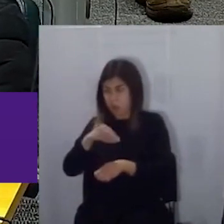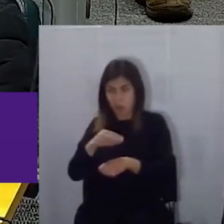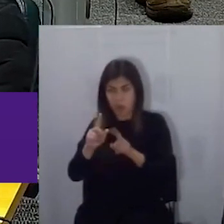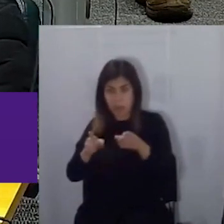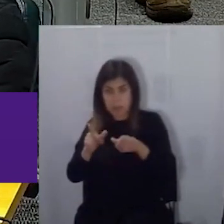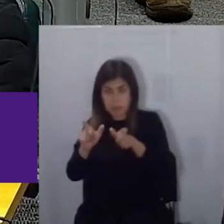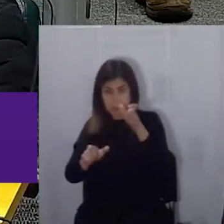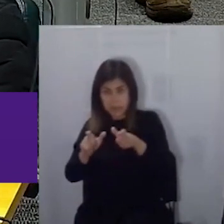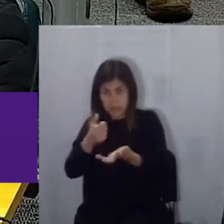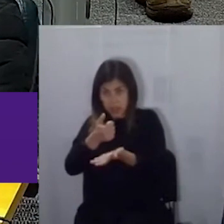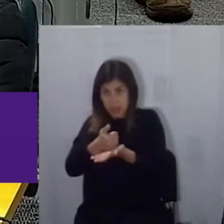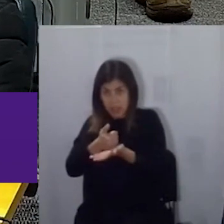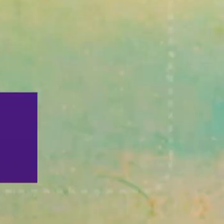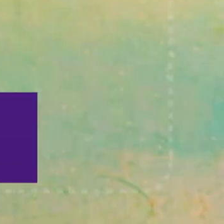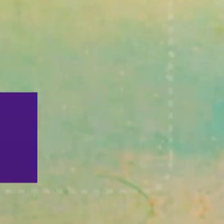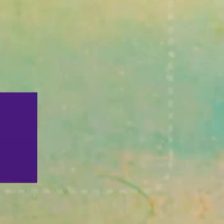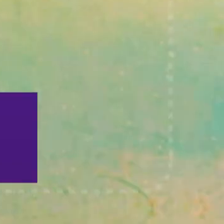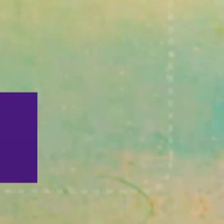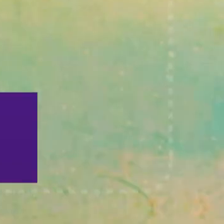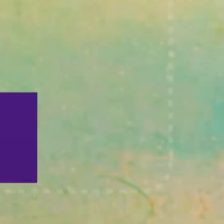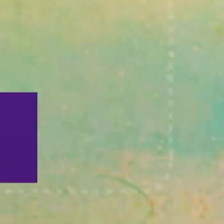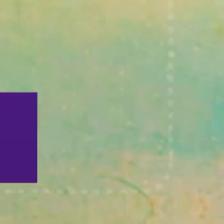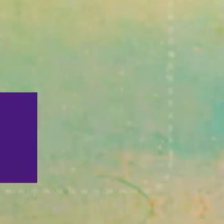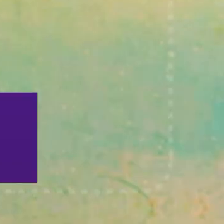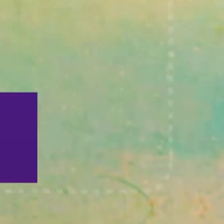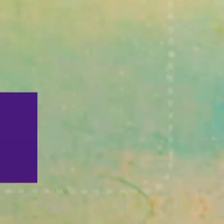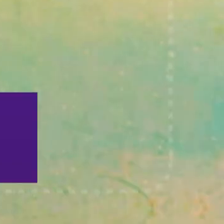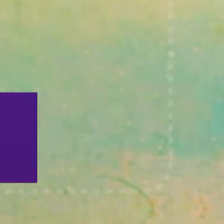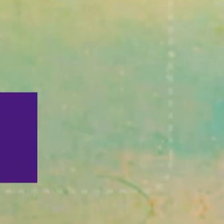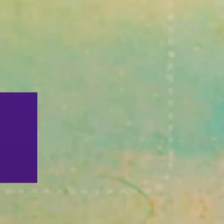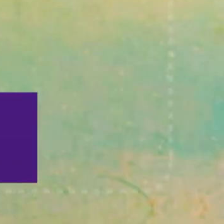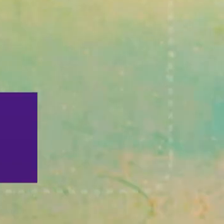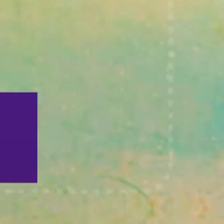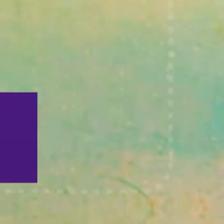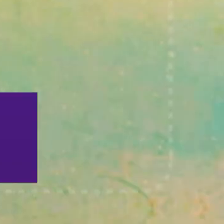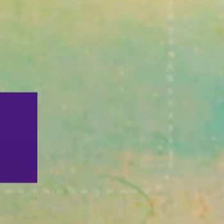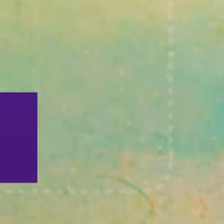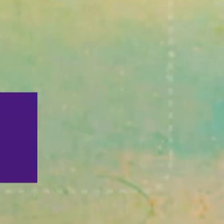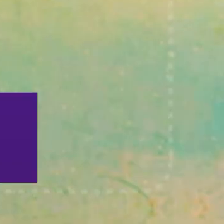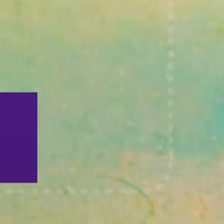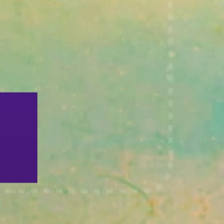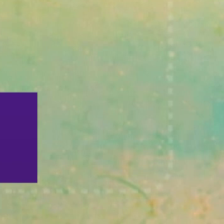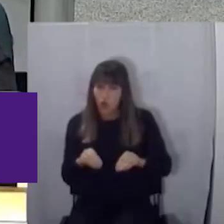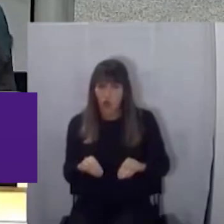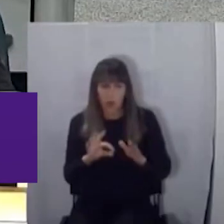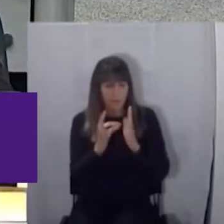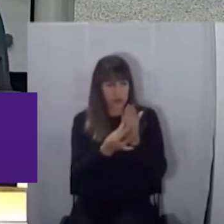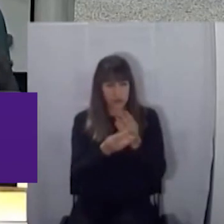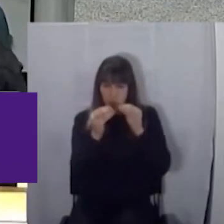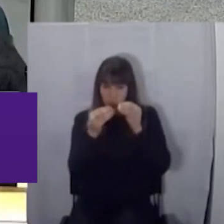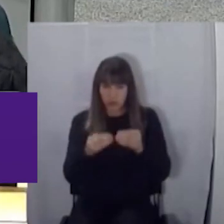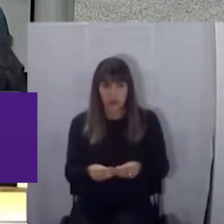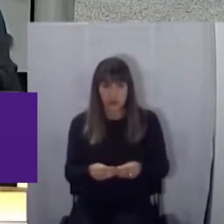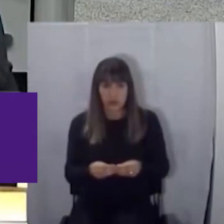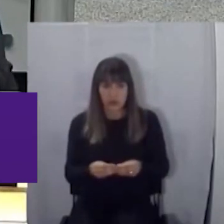que tenía, por no contemplar las necesidades del pueblo de Maldonado, por crear nuevos tributos para aumentar las contribuciones inmobiliarias. Entonces, por esa